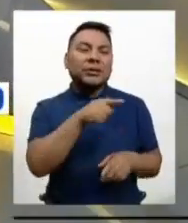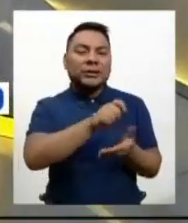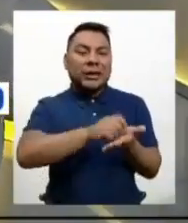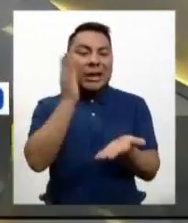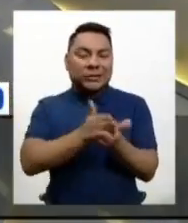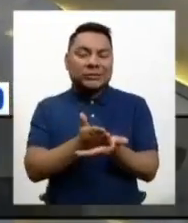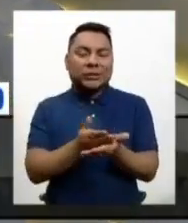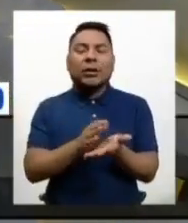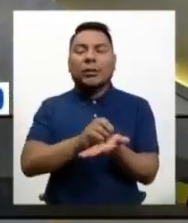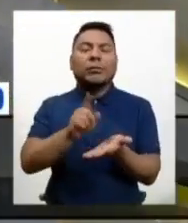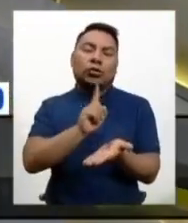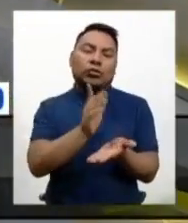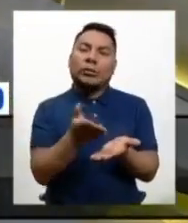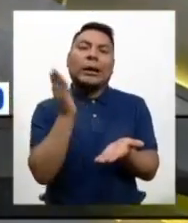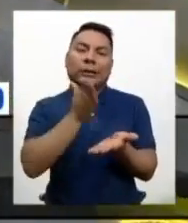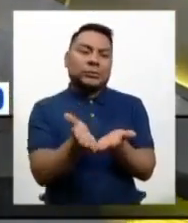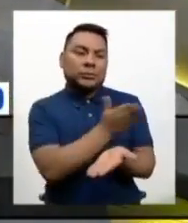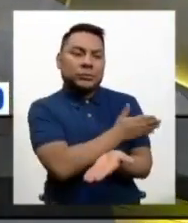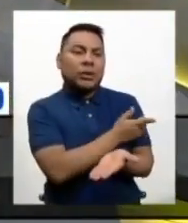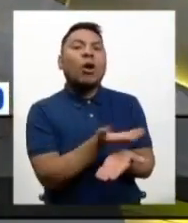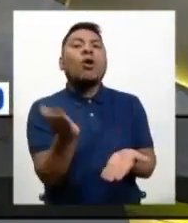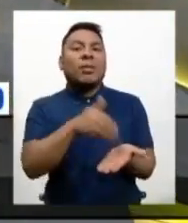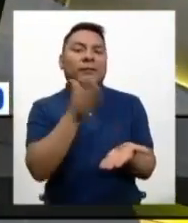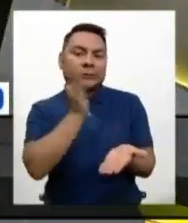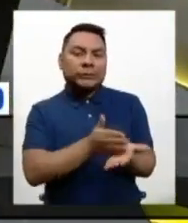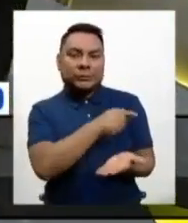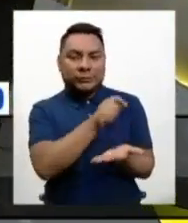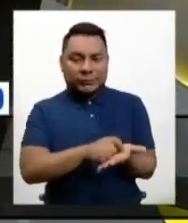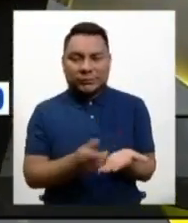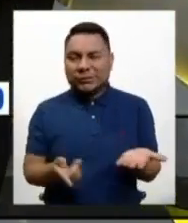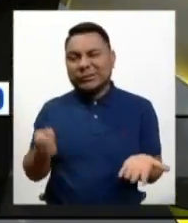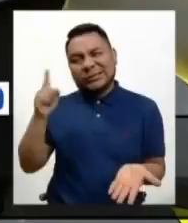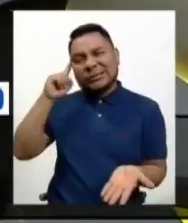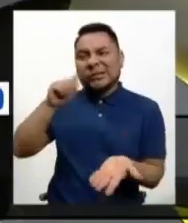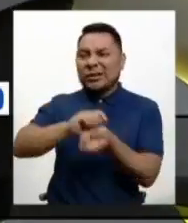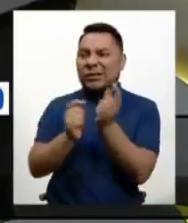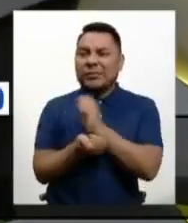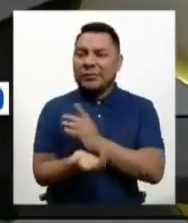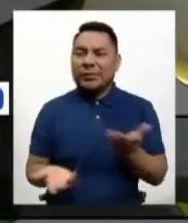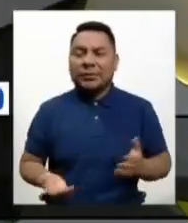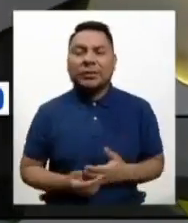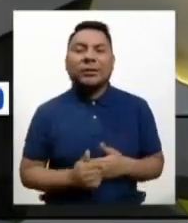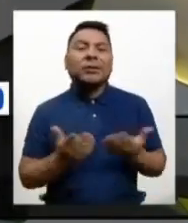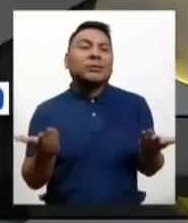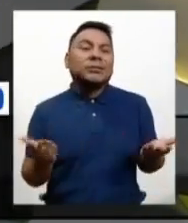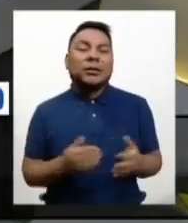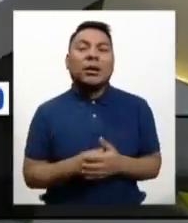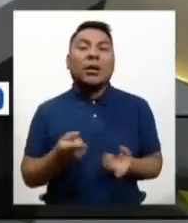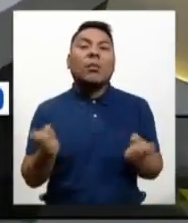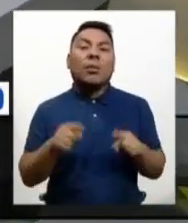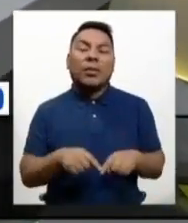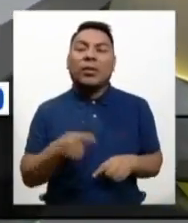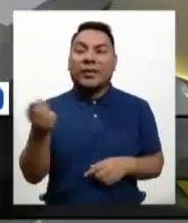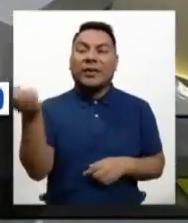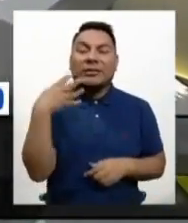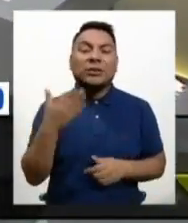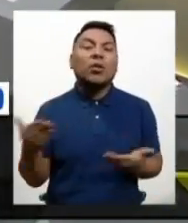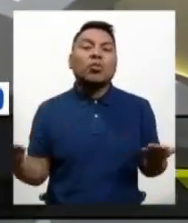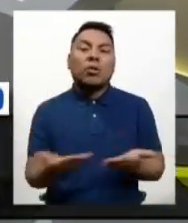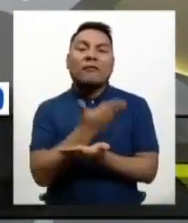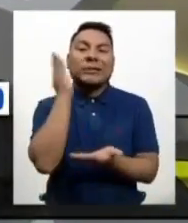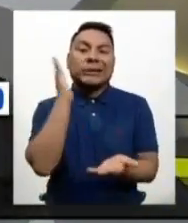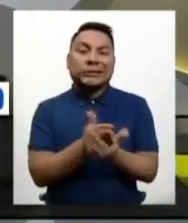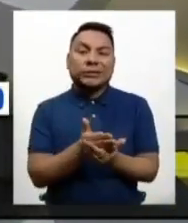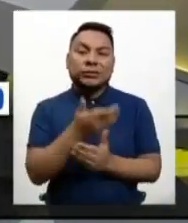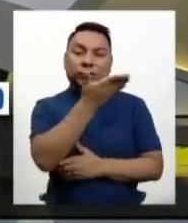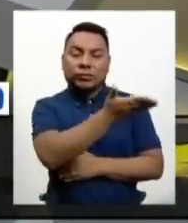cambia? Nada sustancial. Porque cuando se dice van a haber nuevas sanciones de mayor